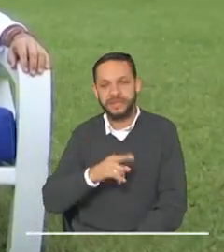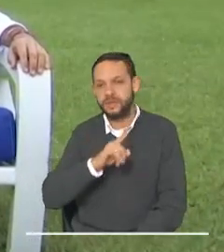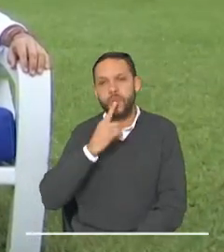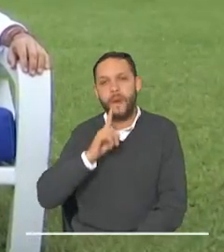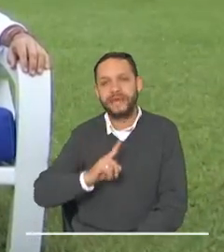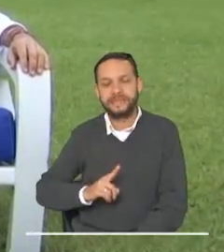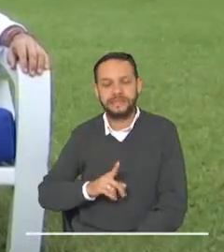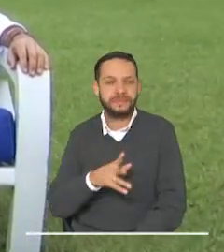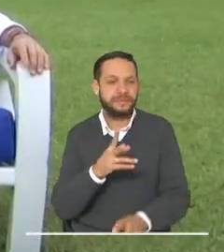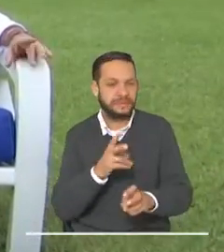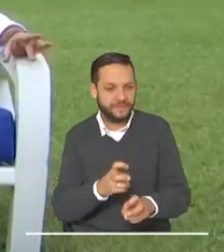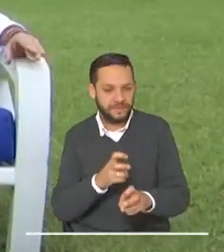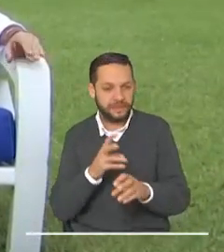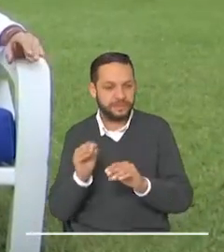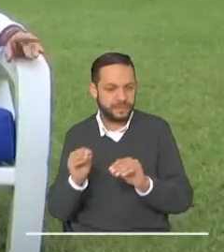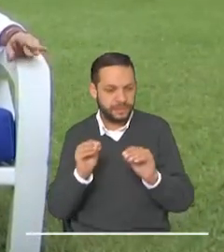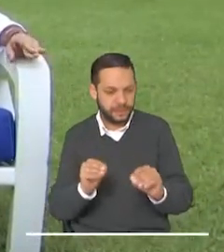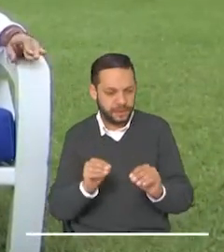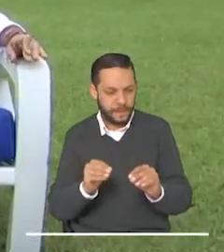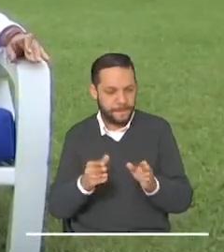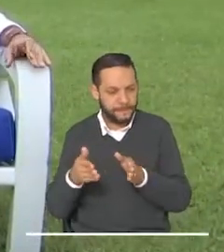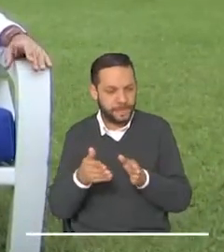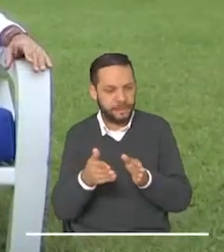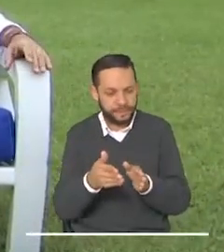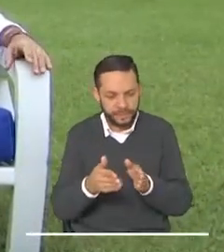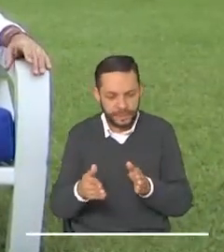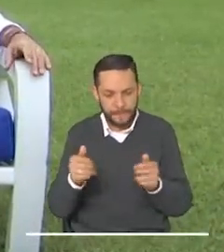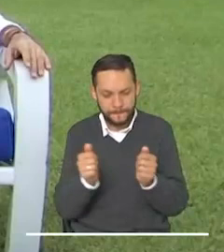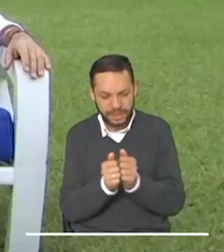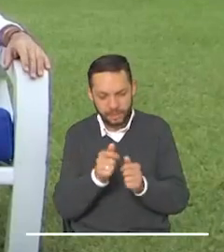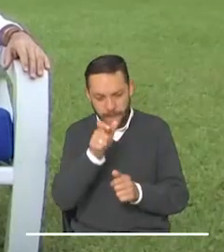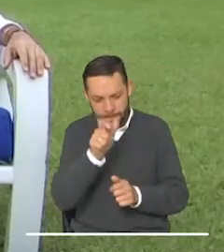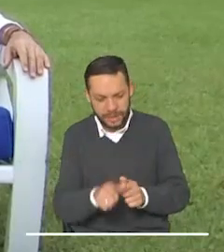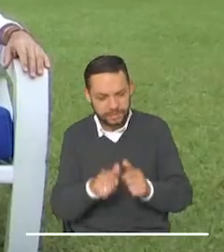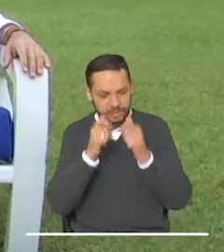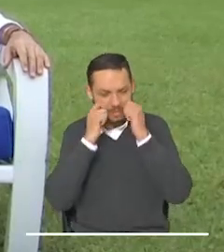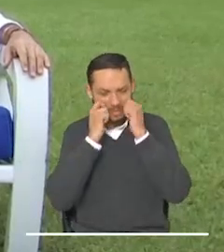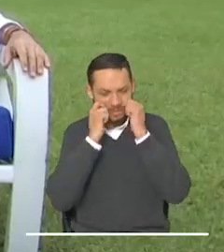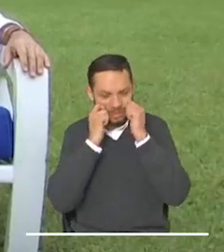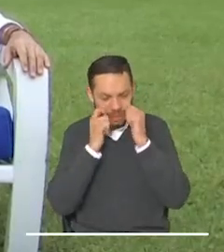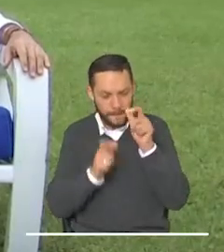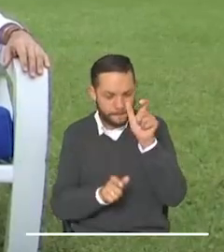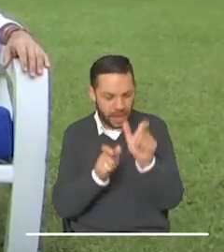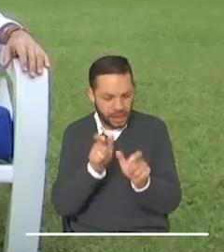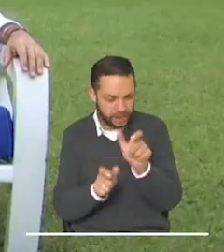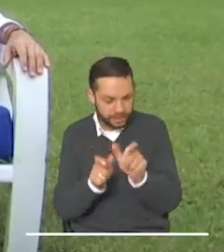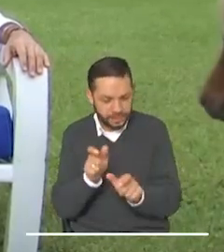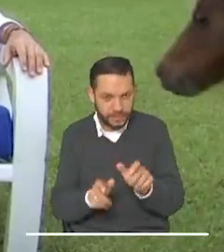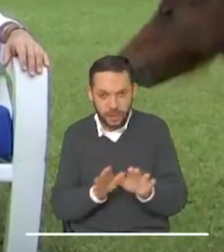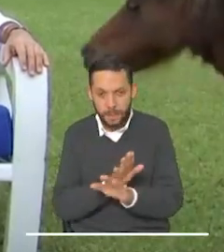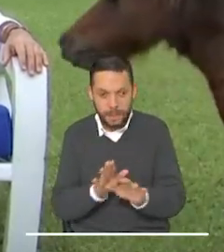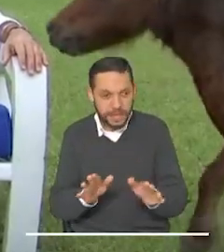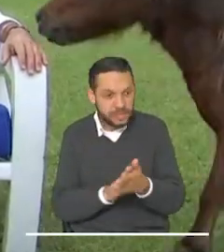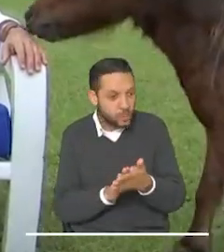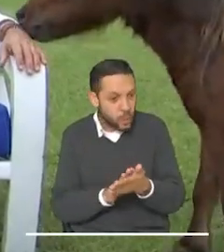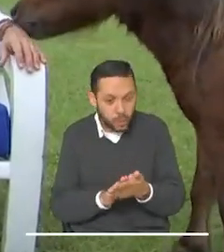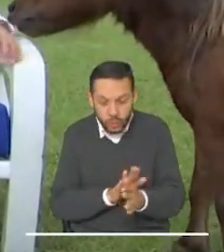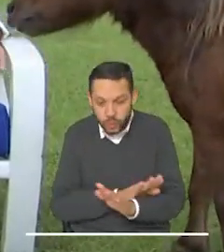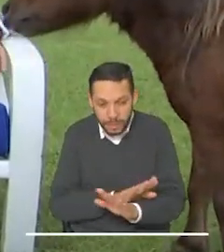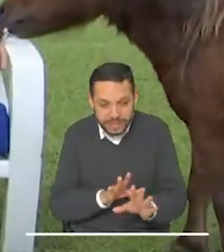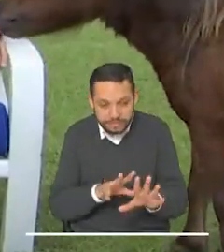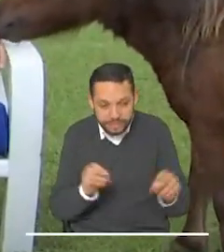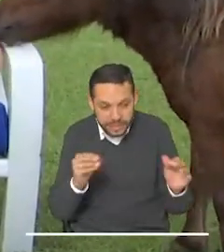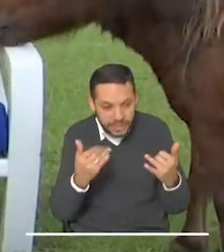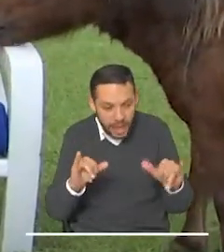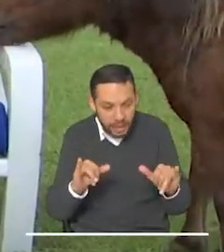Esto no es un asunto de funcionalidad esto es un asunto de humanidad eso no es un asunto de solo quitar síntomas Claro si hay un malestar